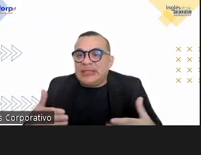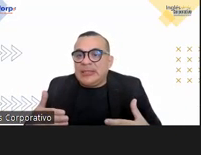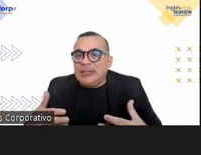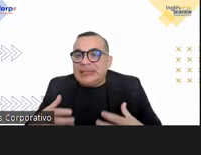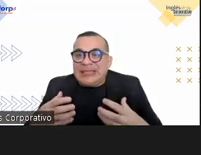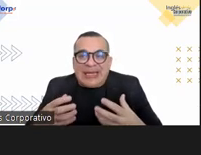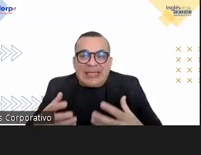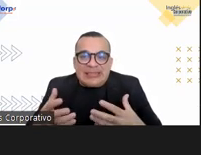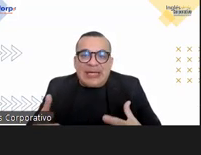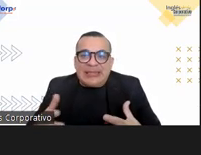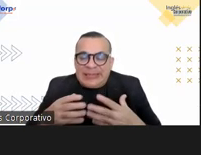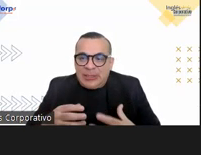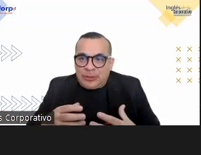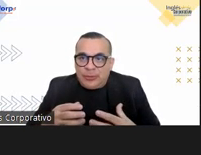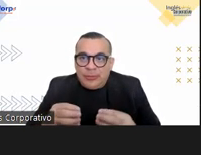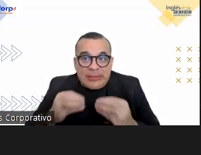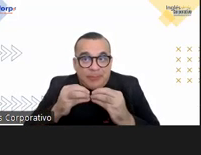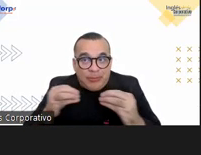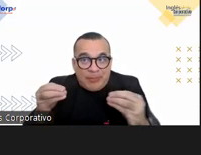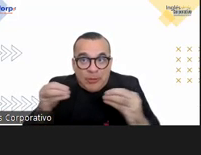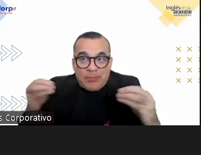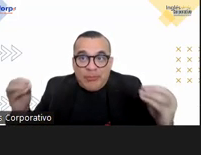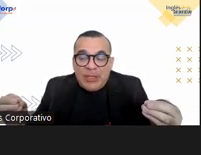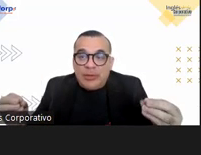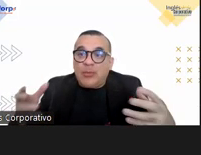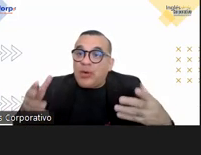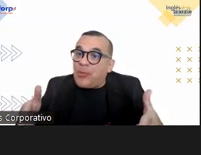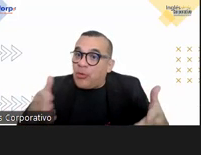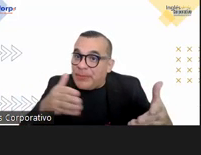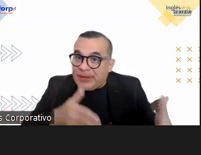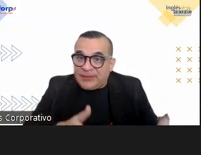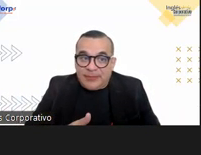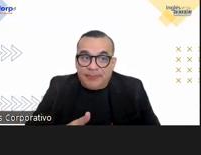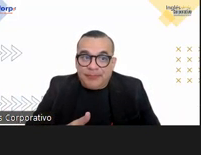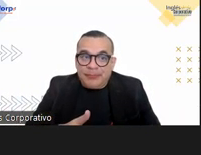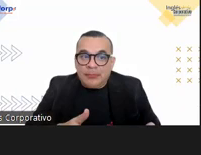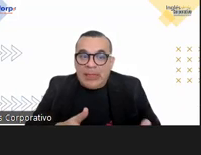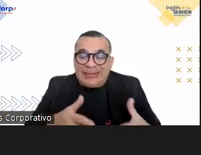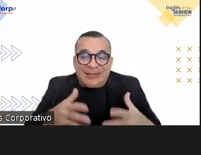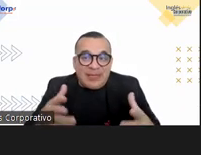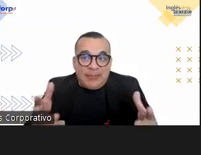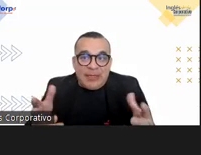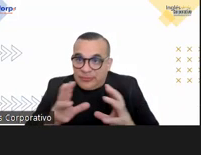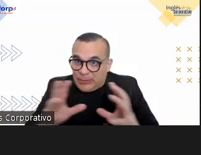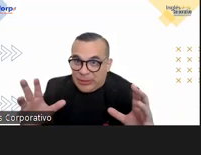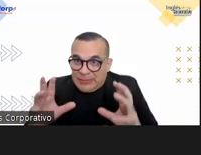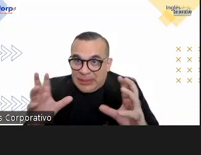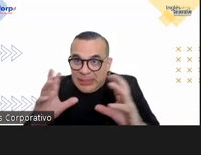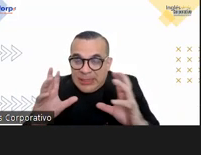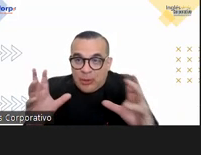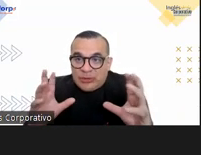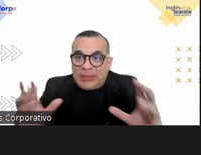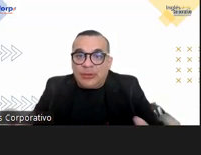satisfacción del cliente tendrá que estar dentro del valor promedio que buscamos como empresa. El tercer elemento, estamos